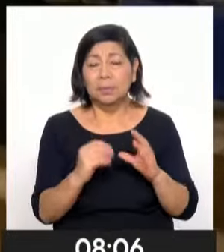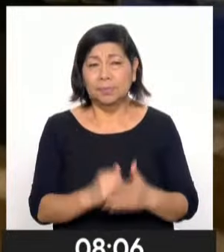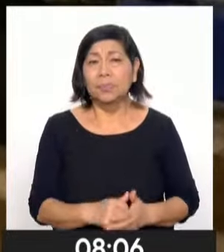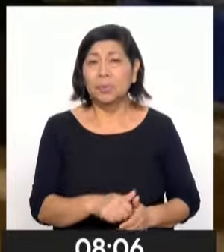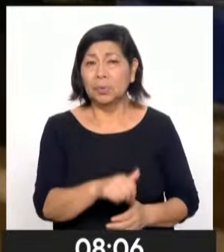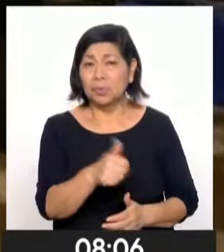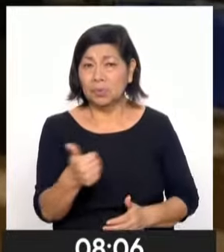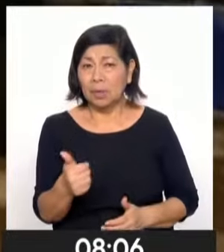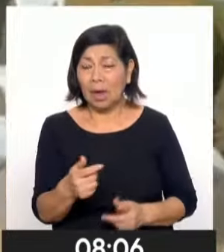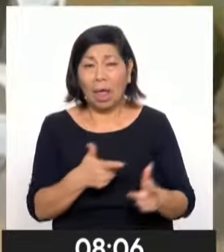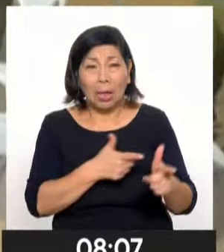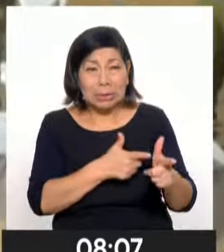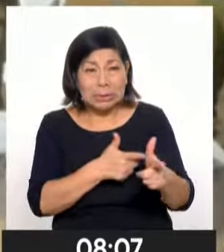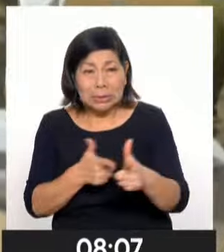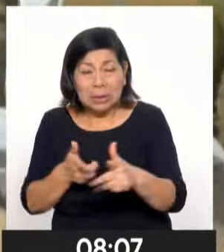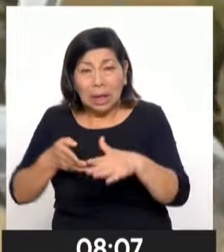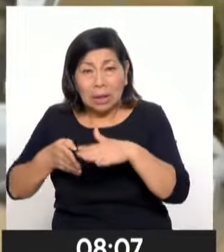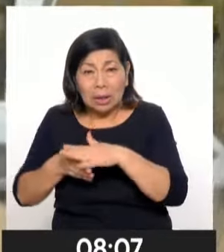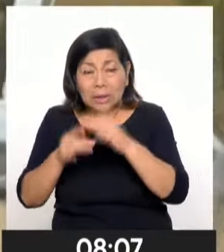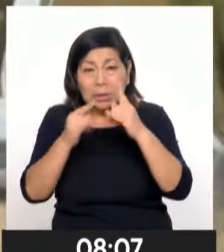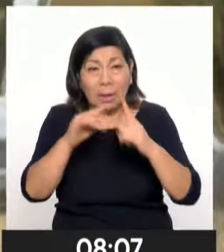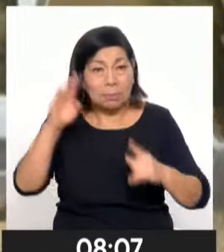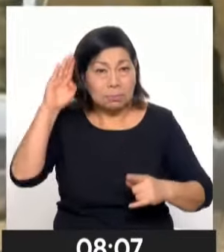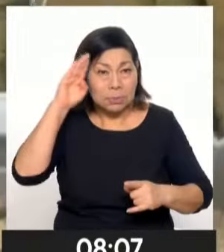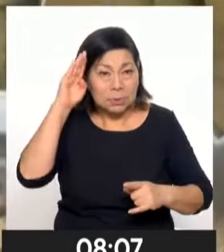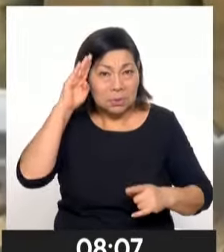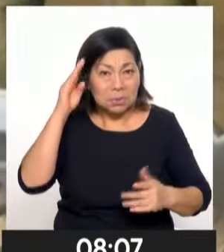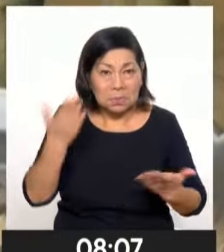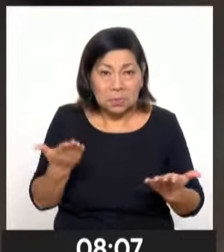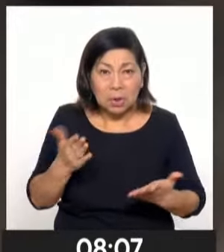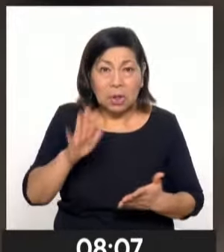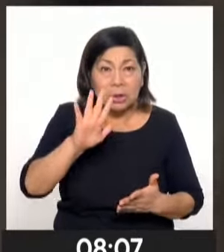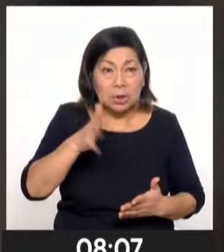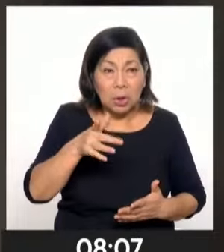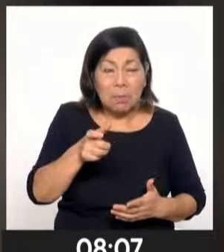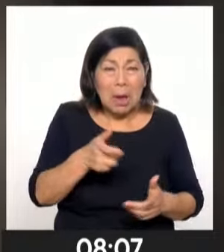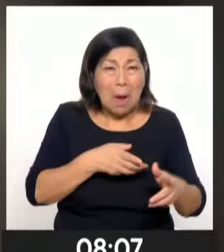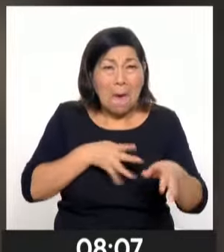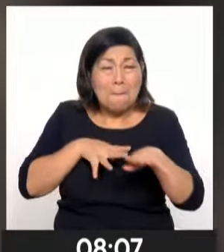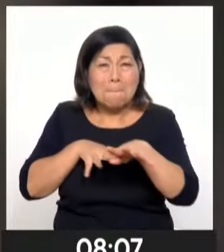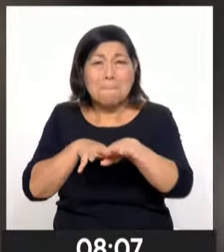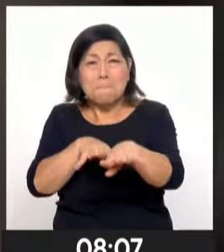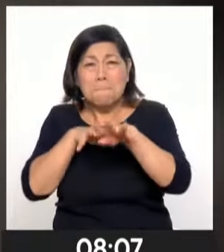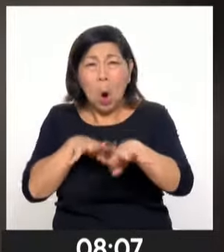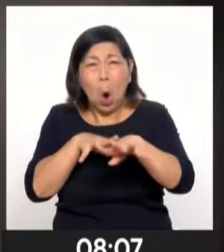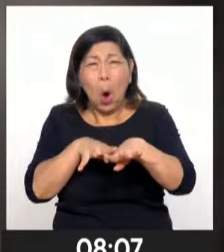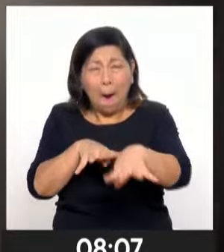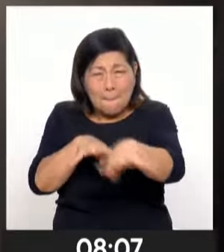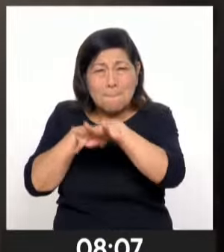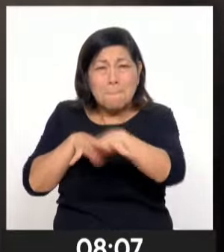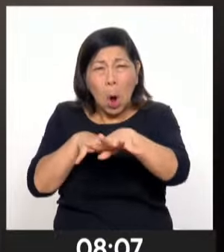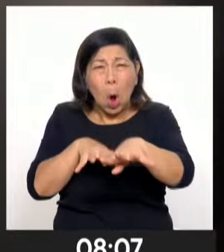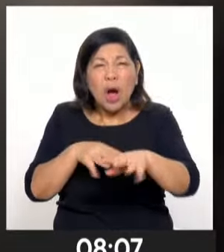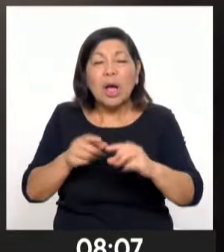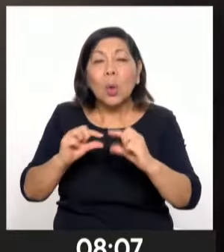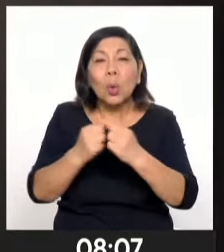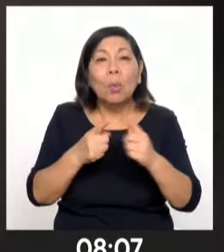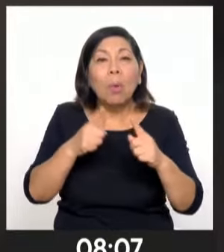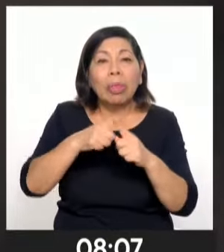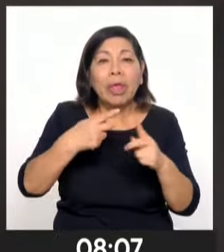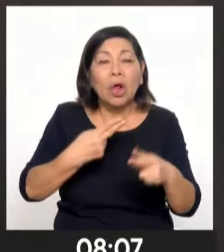Otras decenas de terroristas coparon bases militares. Por lo menos 5.000 misiles fueron lanzados por el grupo Hamás.